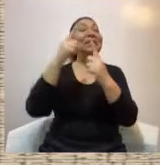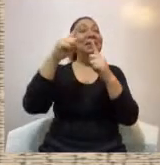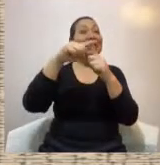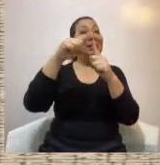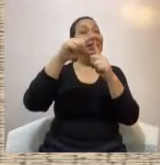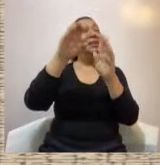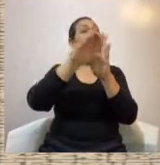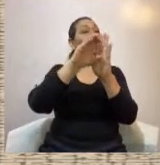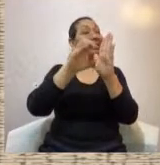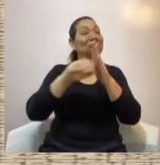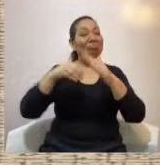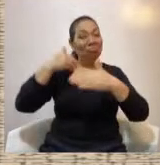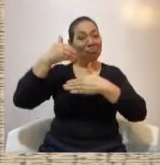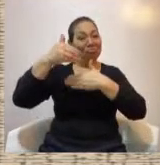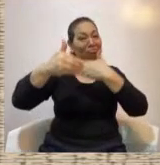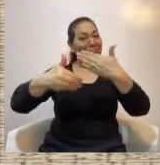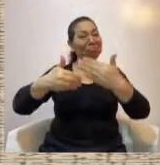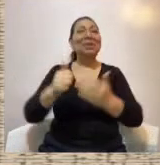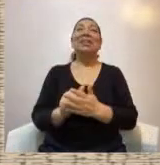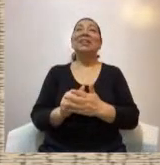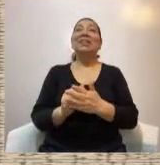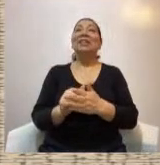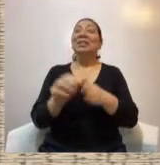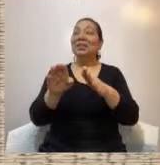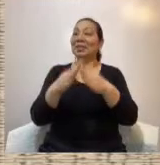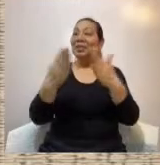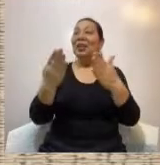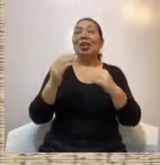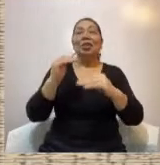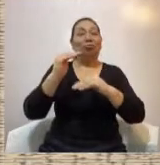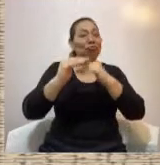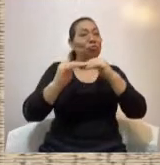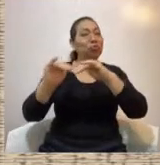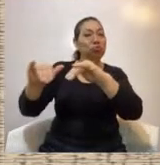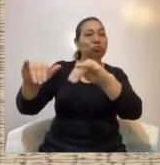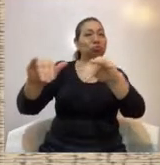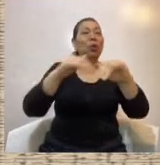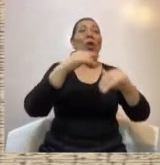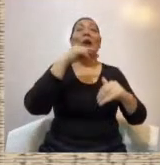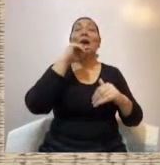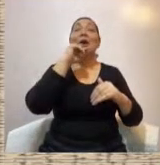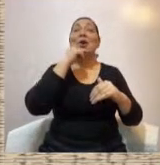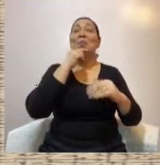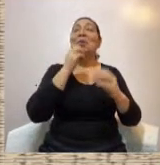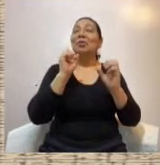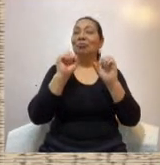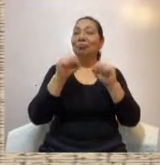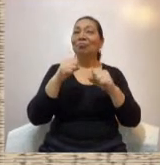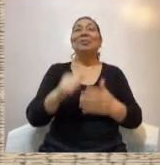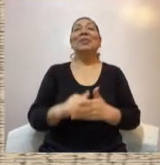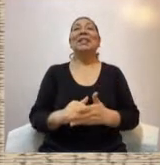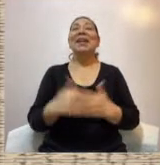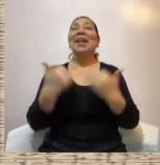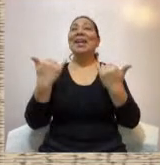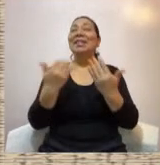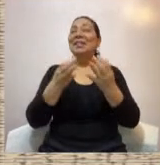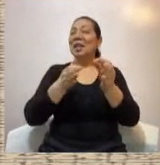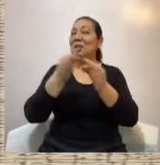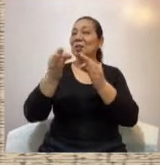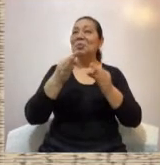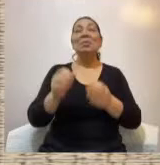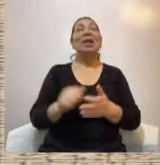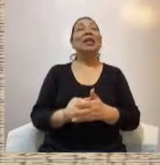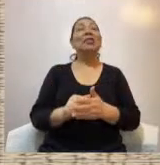Tribunal Constitucional. Sigan adelante en esa brecha de construir igualdad para las mujeres, considerando